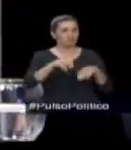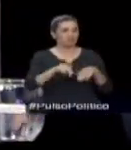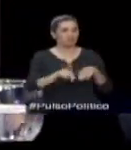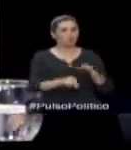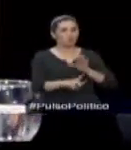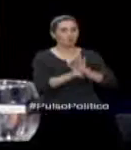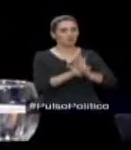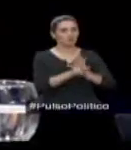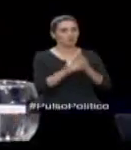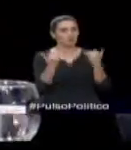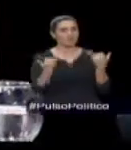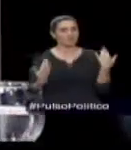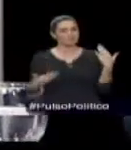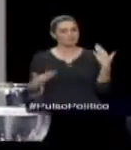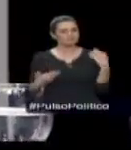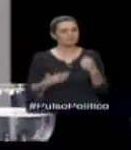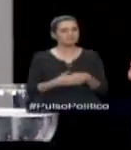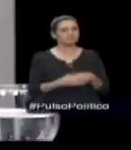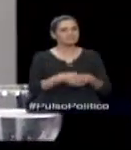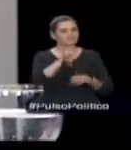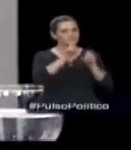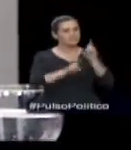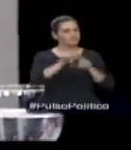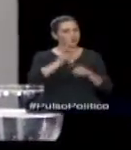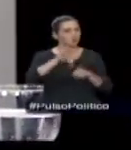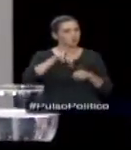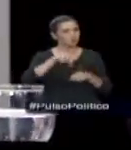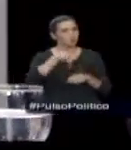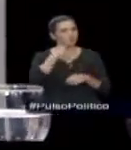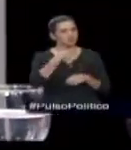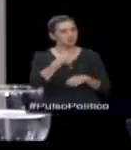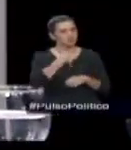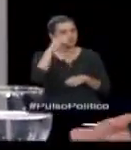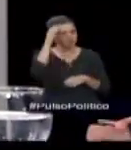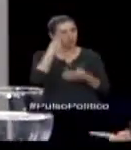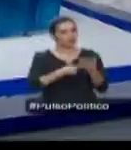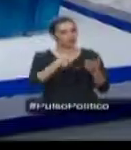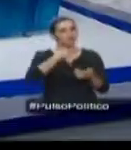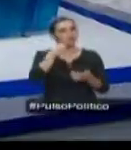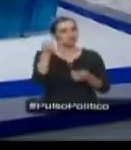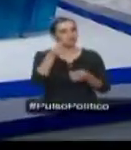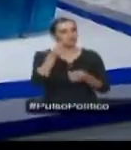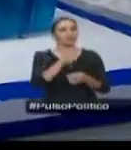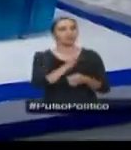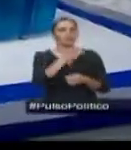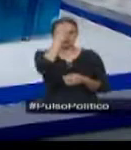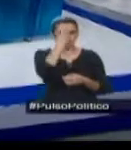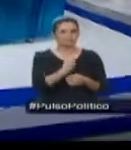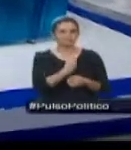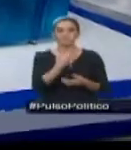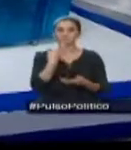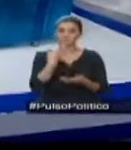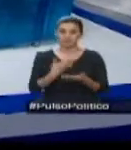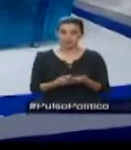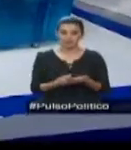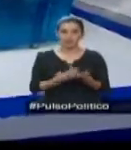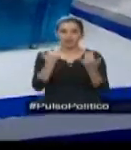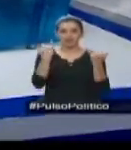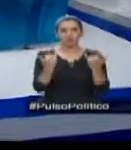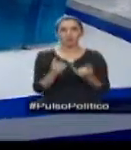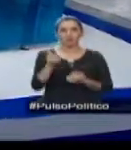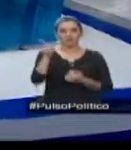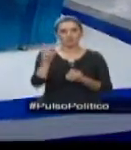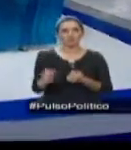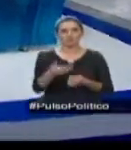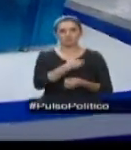y ha pasado a ser política se le consulta además fue blas yo creo que el pueblo de la nación tratando torres y oído de la asambleísta